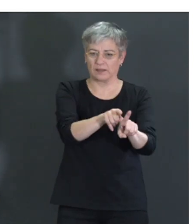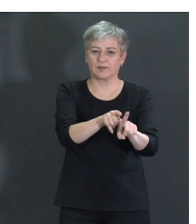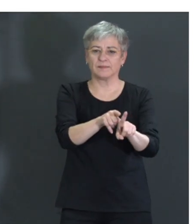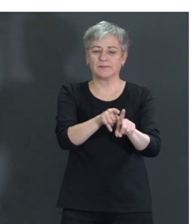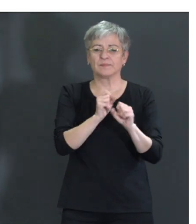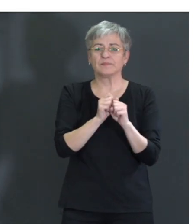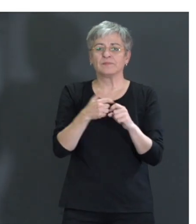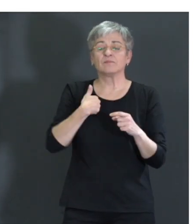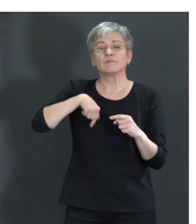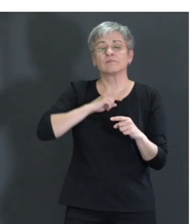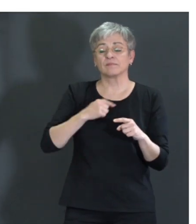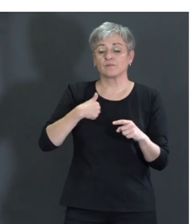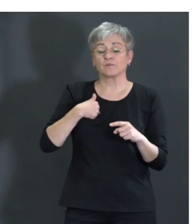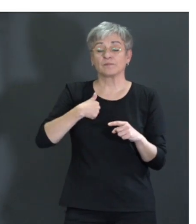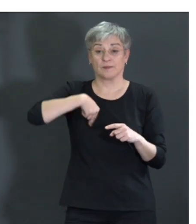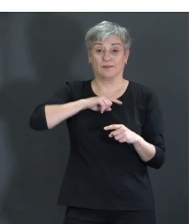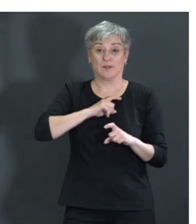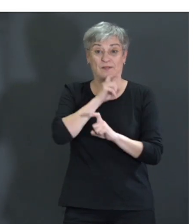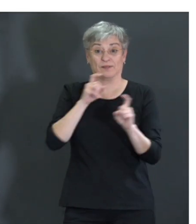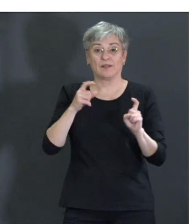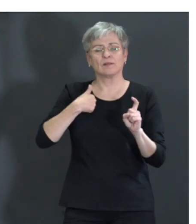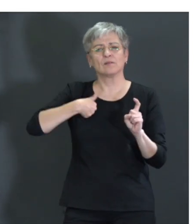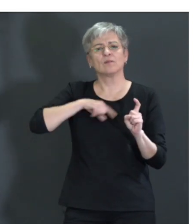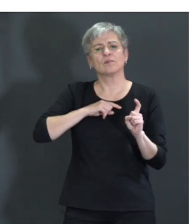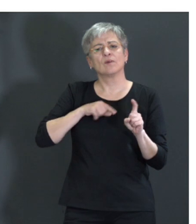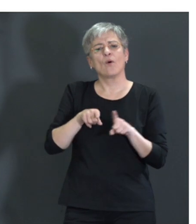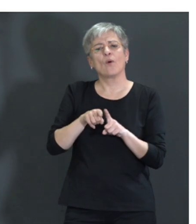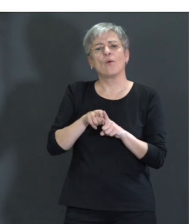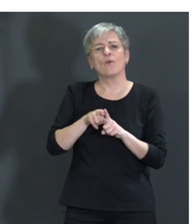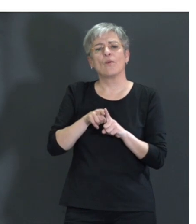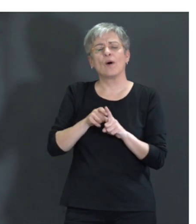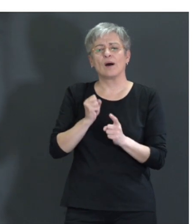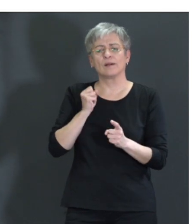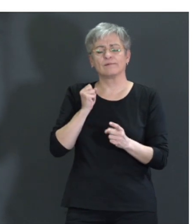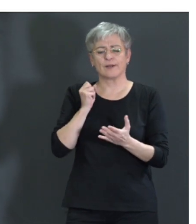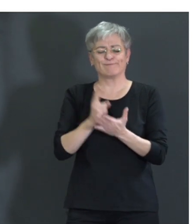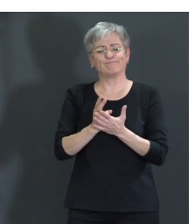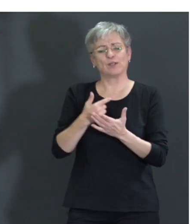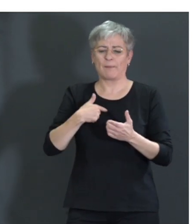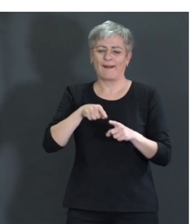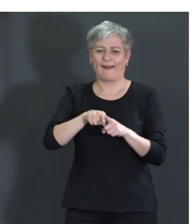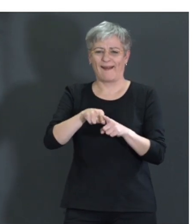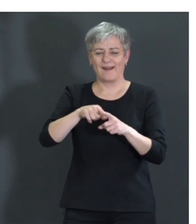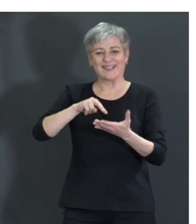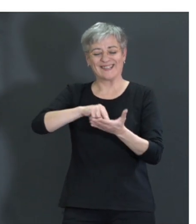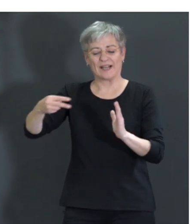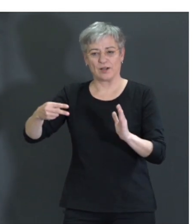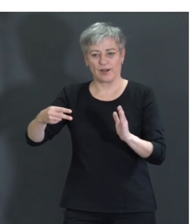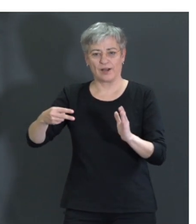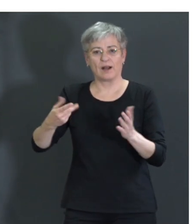caso, nosotros desde CEAFA lo que hemos hecho en una apuesta, ¿no? Por el uso de estas tecnologías es donde